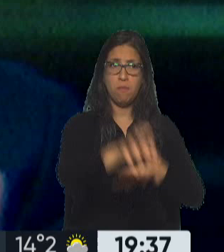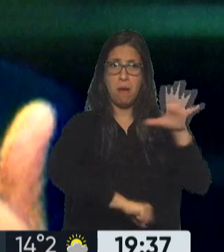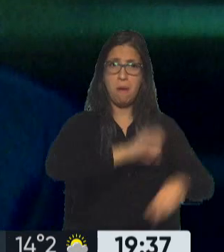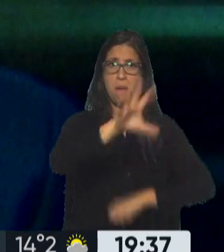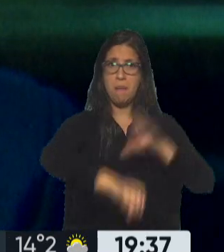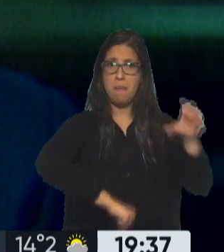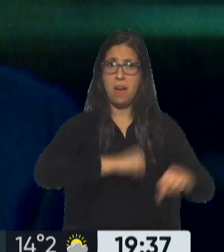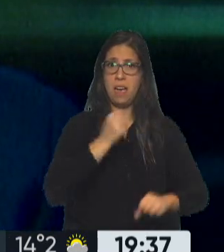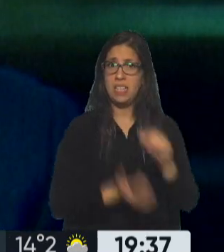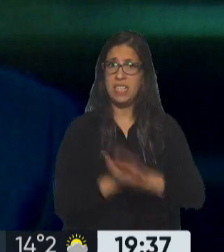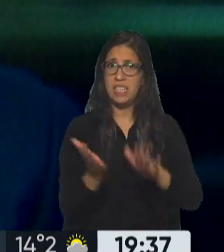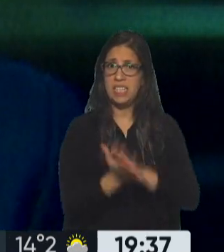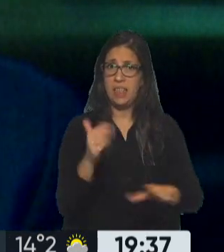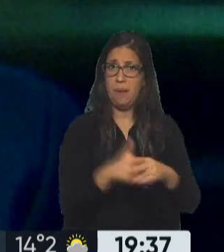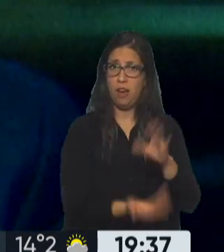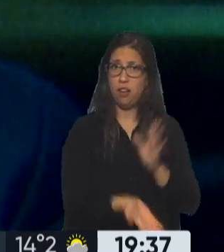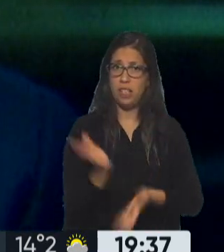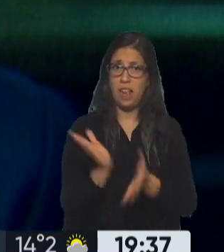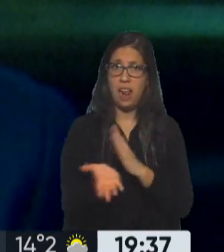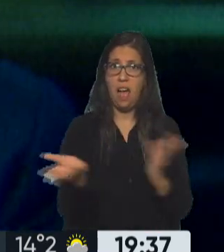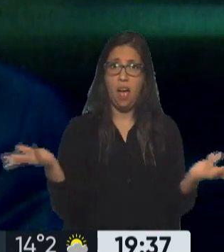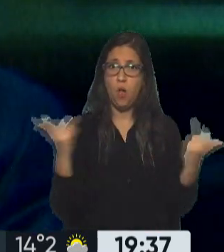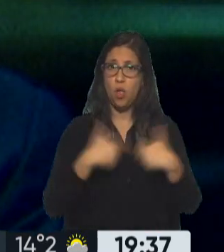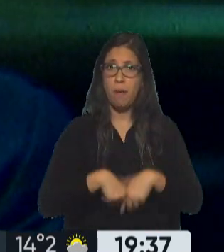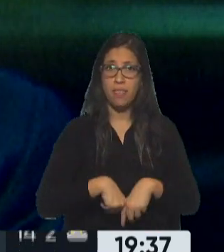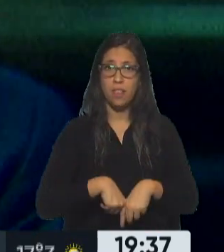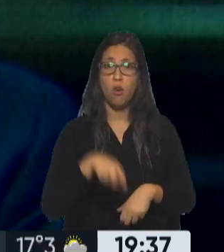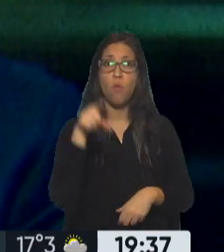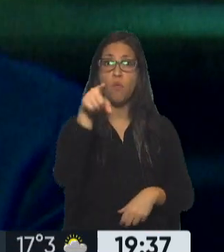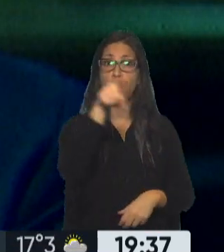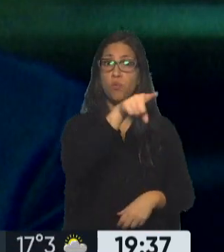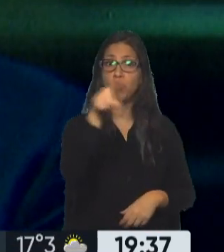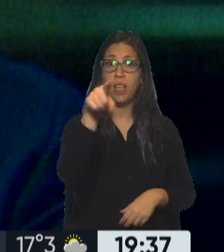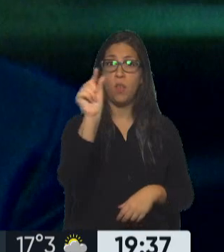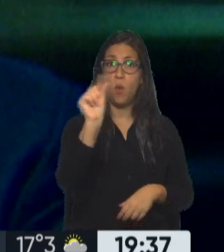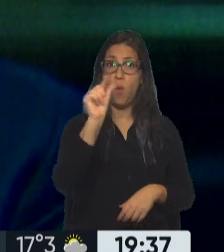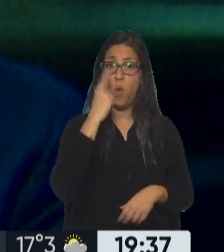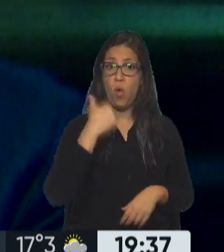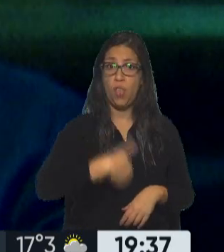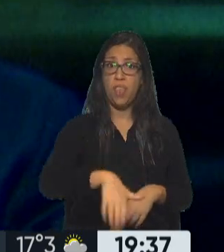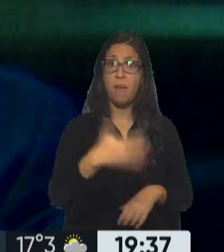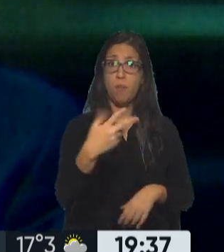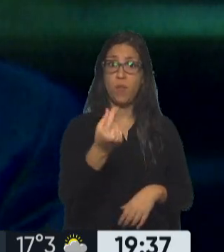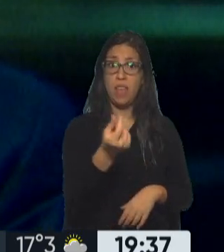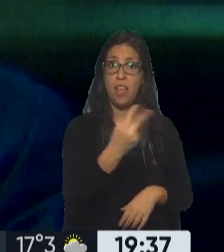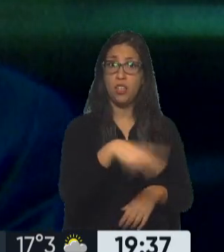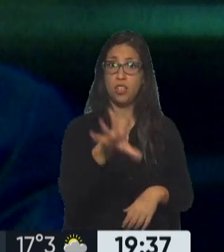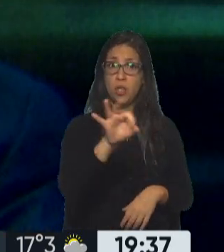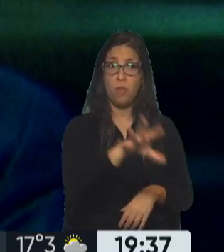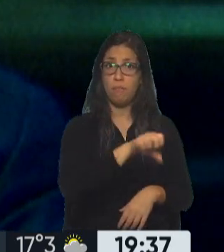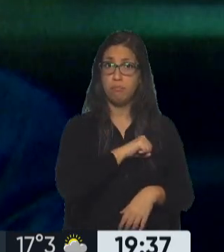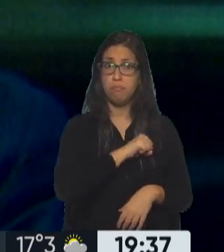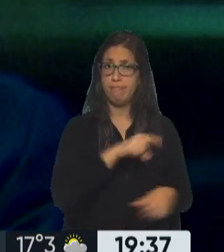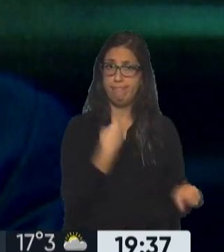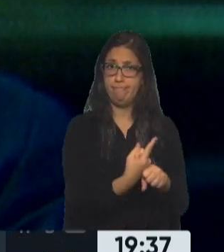que estaba saliendo del sistema bancario iba a impedir que usted, dentro de unos días, pudiera sacar los 250 pesos